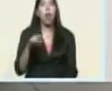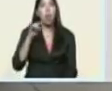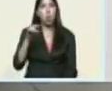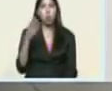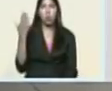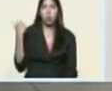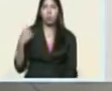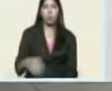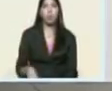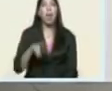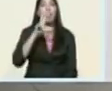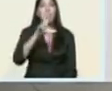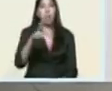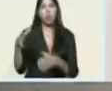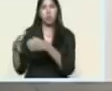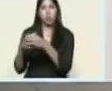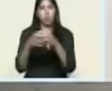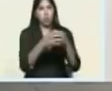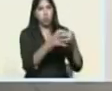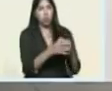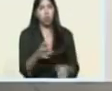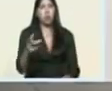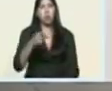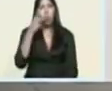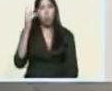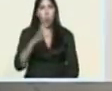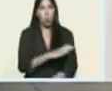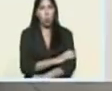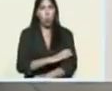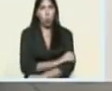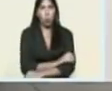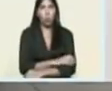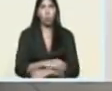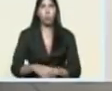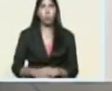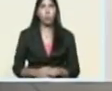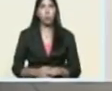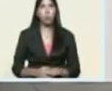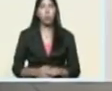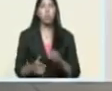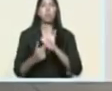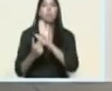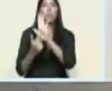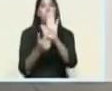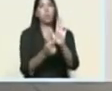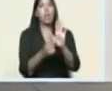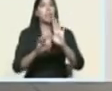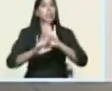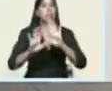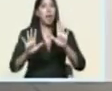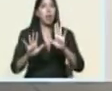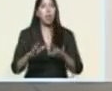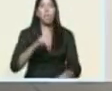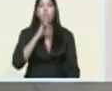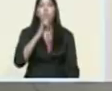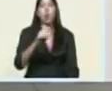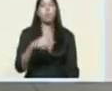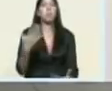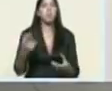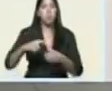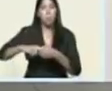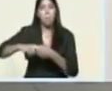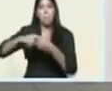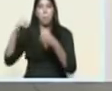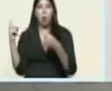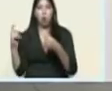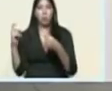tres partidos políticos de la oposición de la derecha venezolana anunciaron que se retiraban del